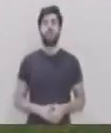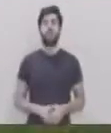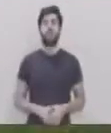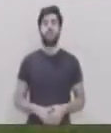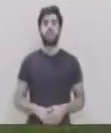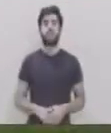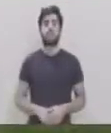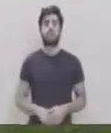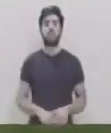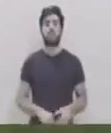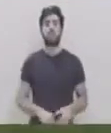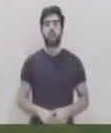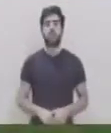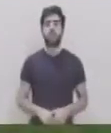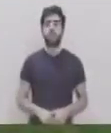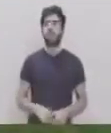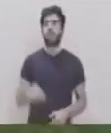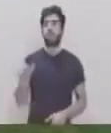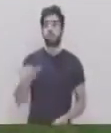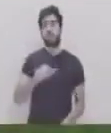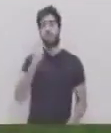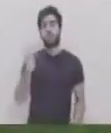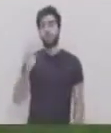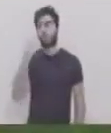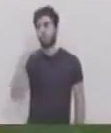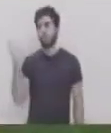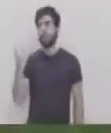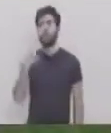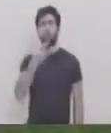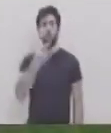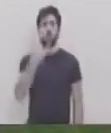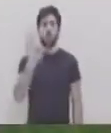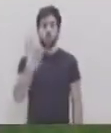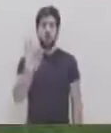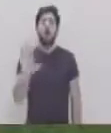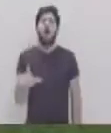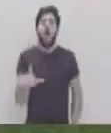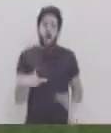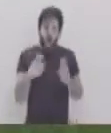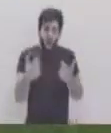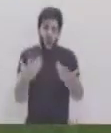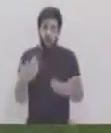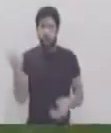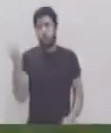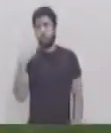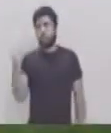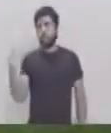clima. Yo me siento feliz, con mi dedo índice señalo yo,